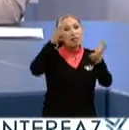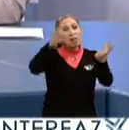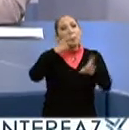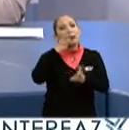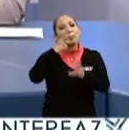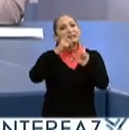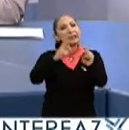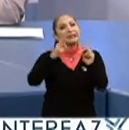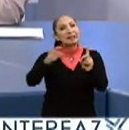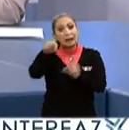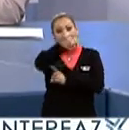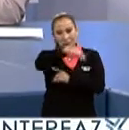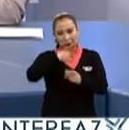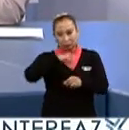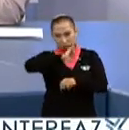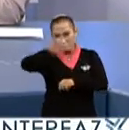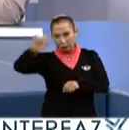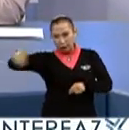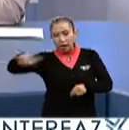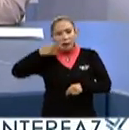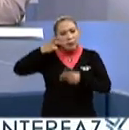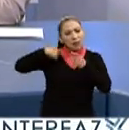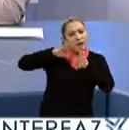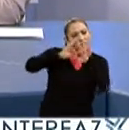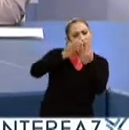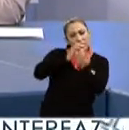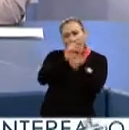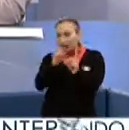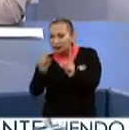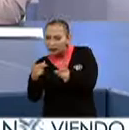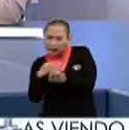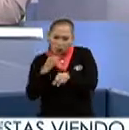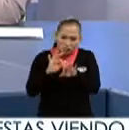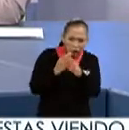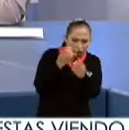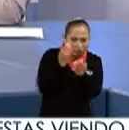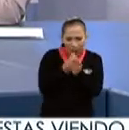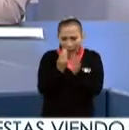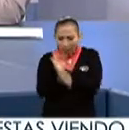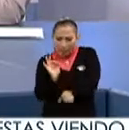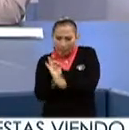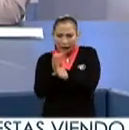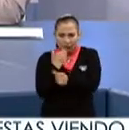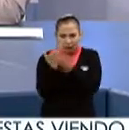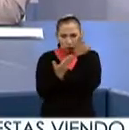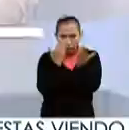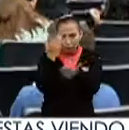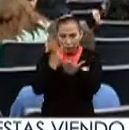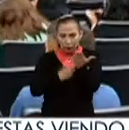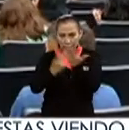Didáctica. Los especialistas analizaron los modelos didácticos y estrategias para fortalecer los programas de estudio.